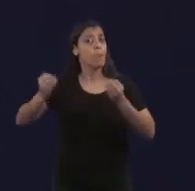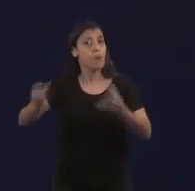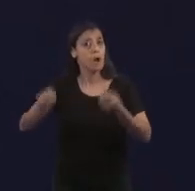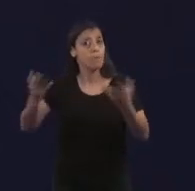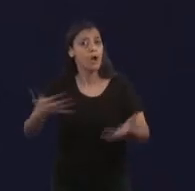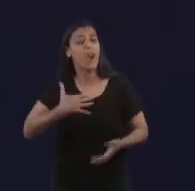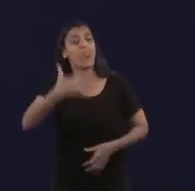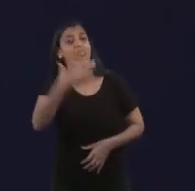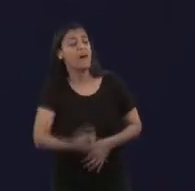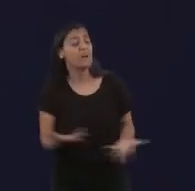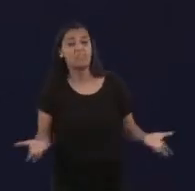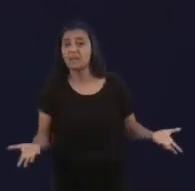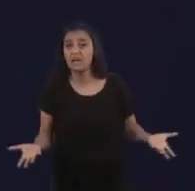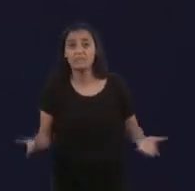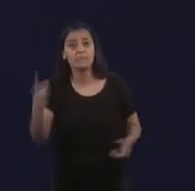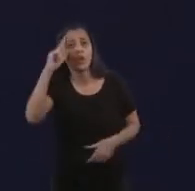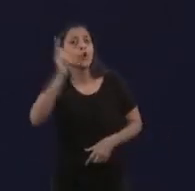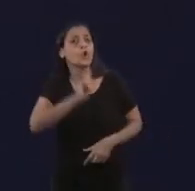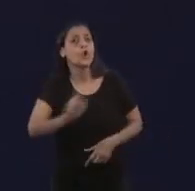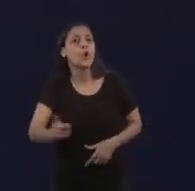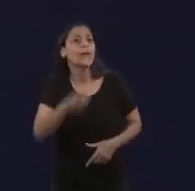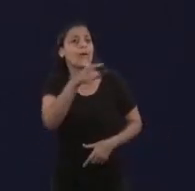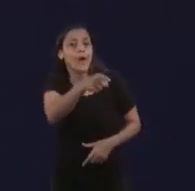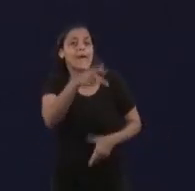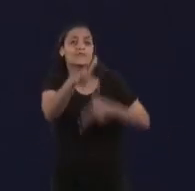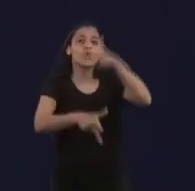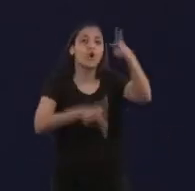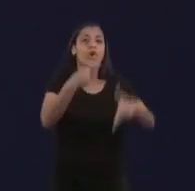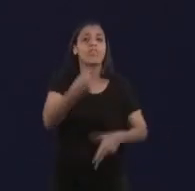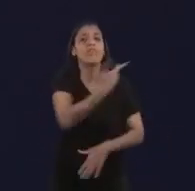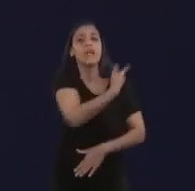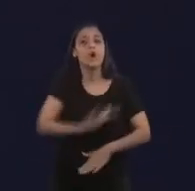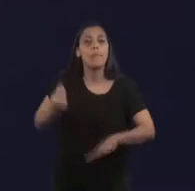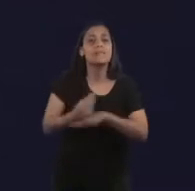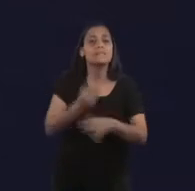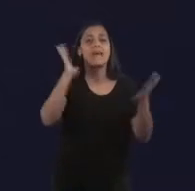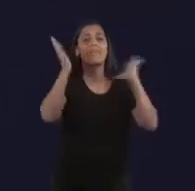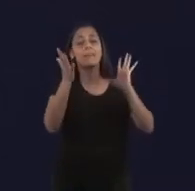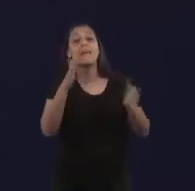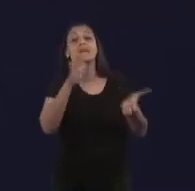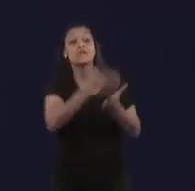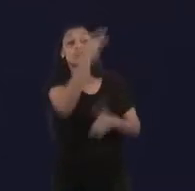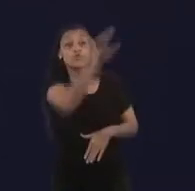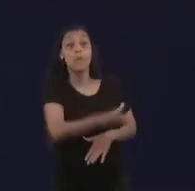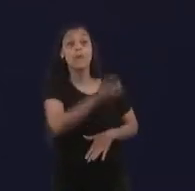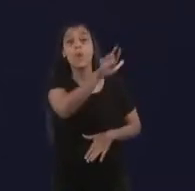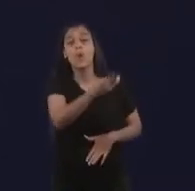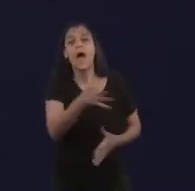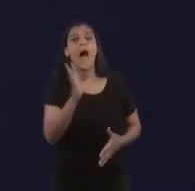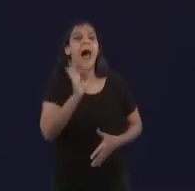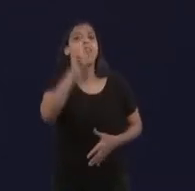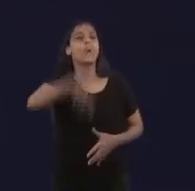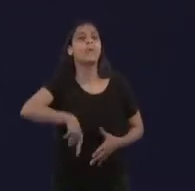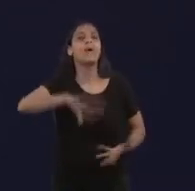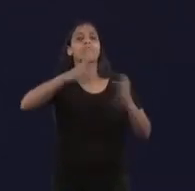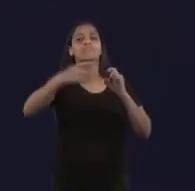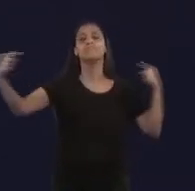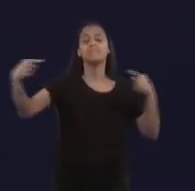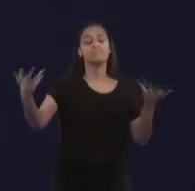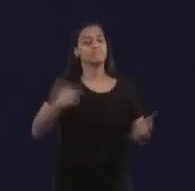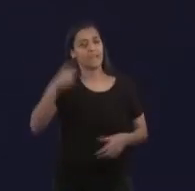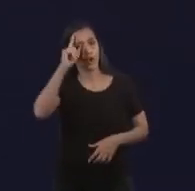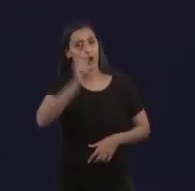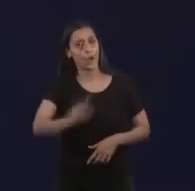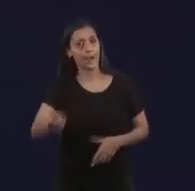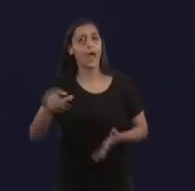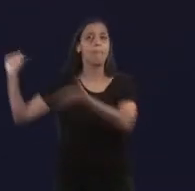es que no creo que pueda inferir tampoco en cuestiones de la coyuntura entre países, digamos, o de la relación entre